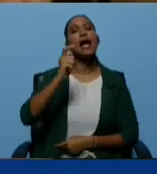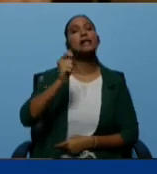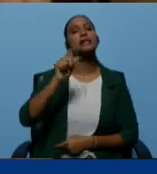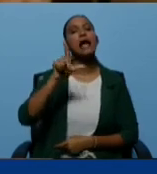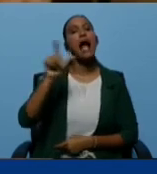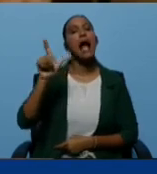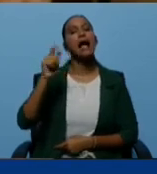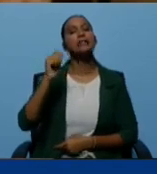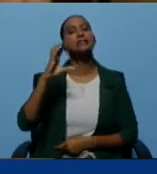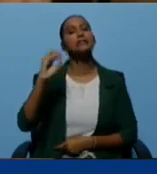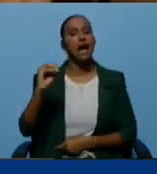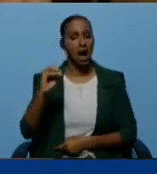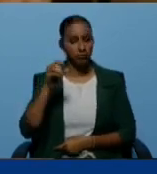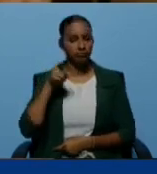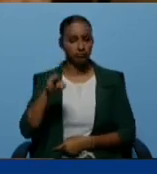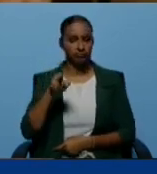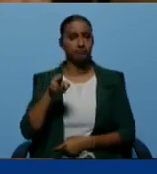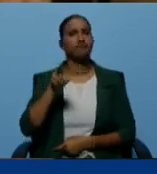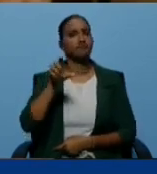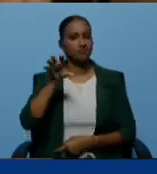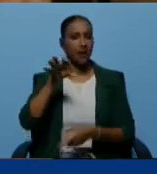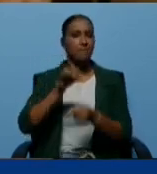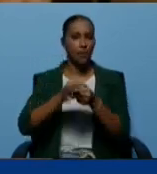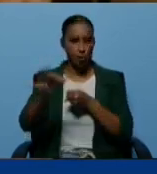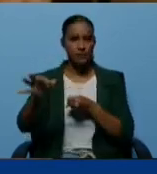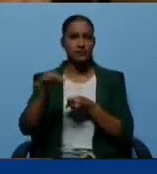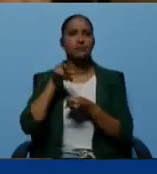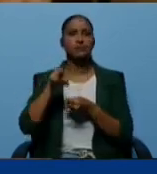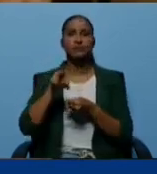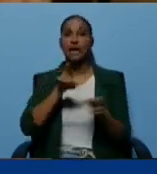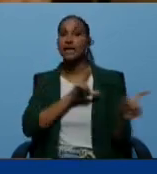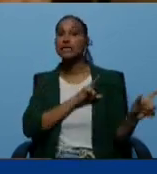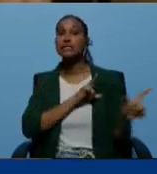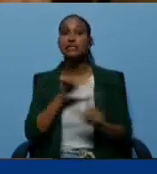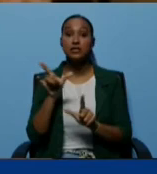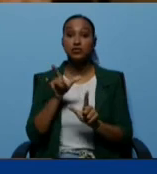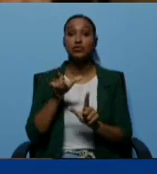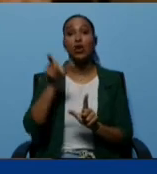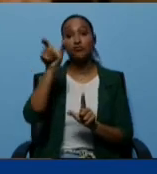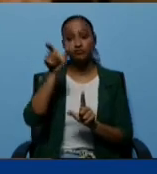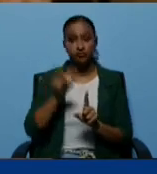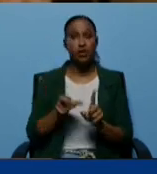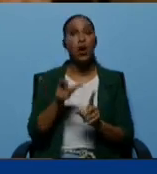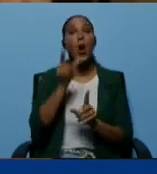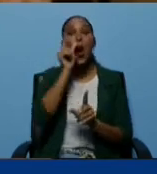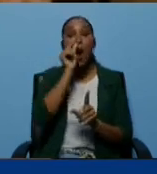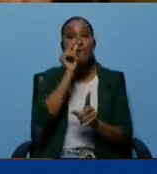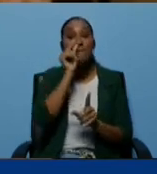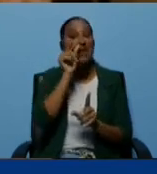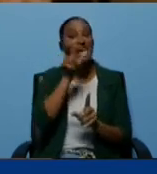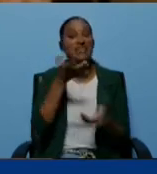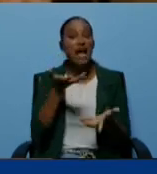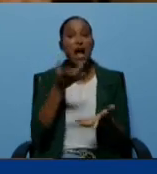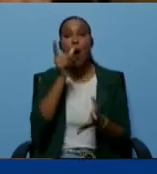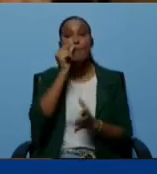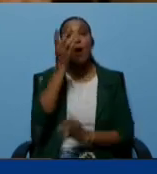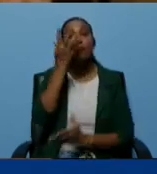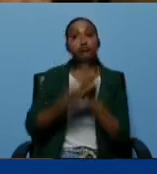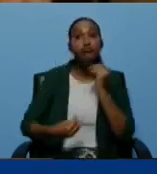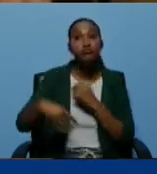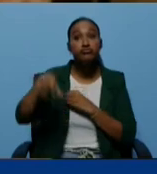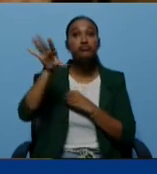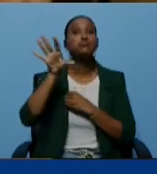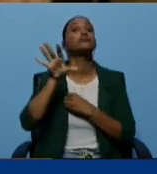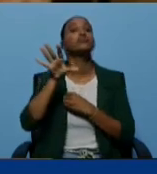asesinada brutalmente por criminales ya identificados que actualmente se encuentran prófugos. La víctima presentó